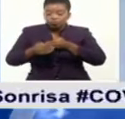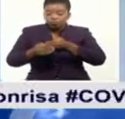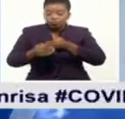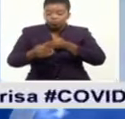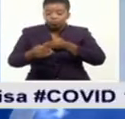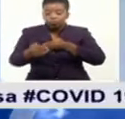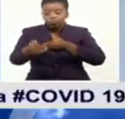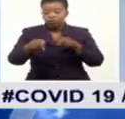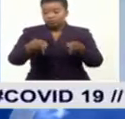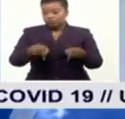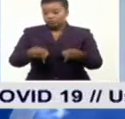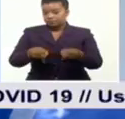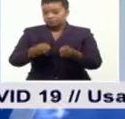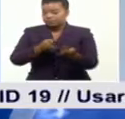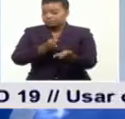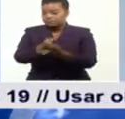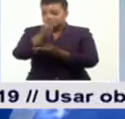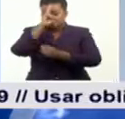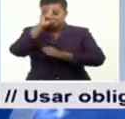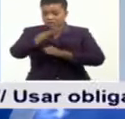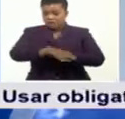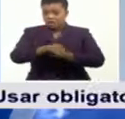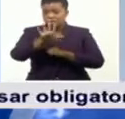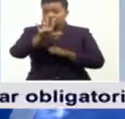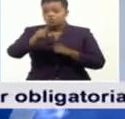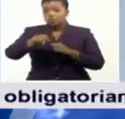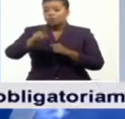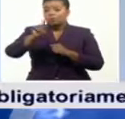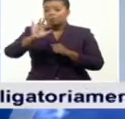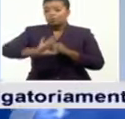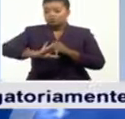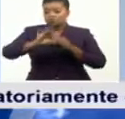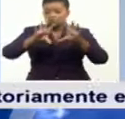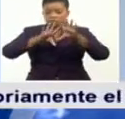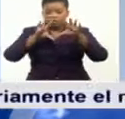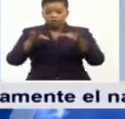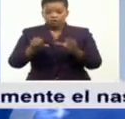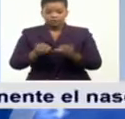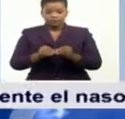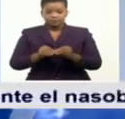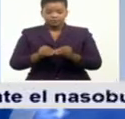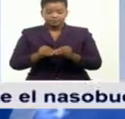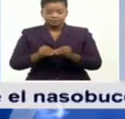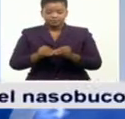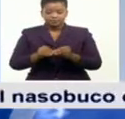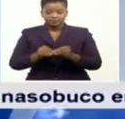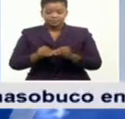2020. Se mantiene ingresado el 5,1% de estos casos,